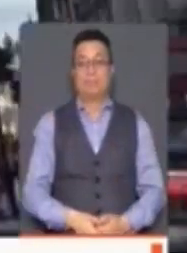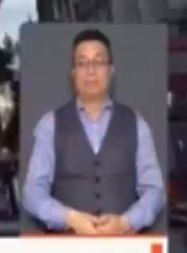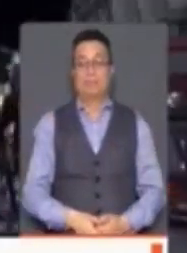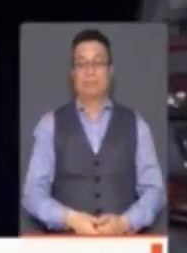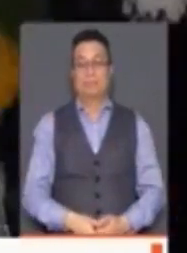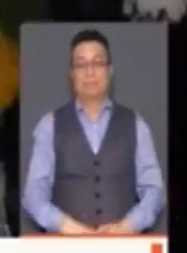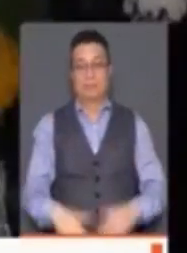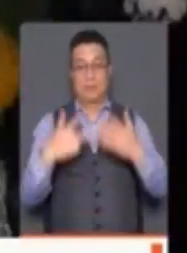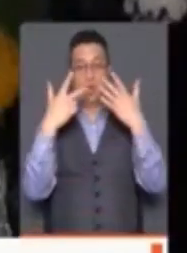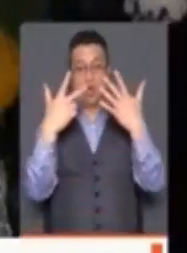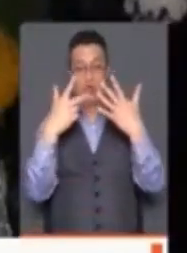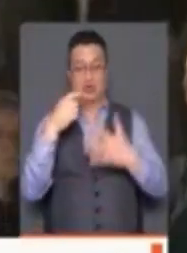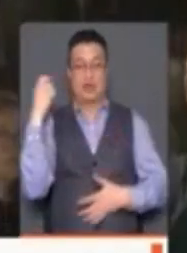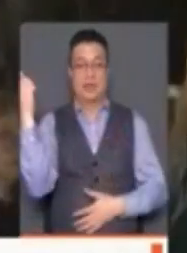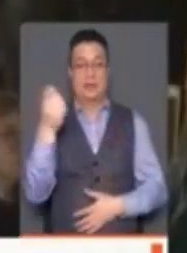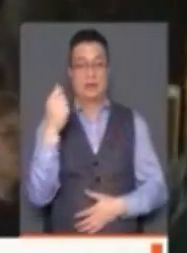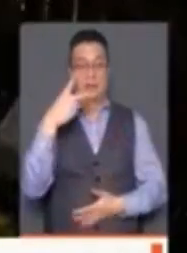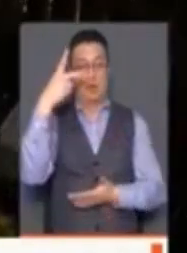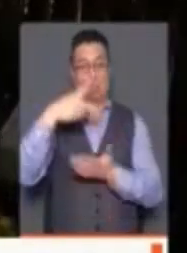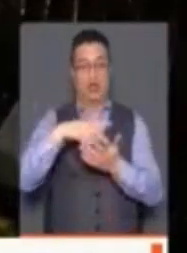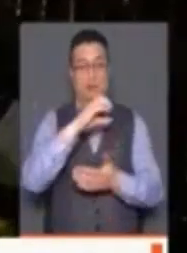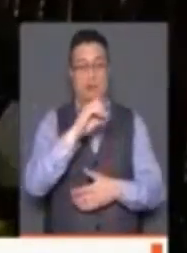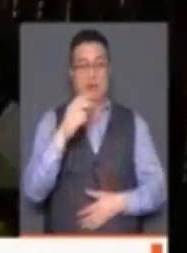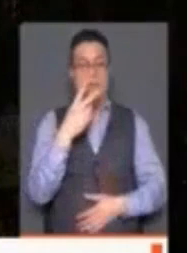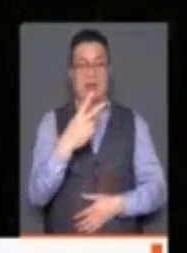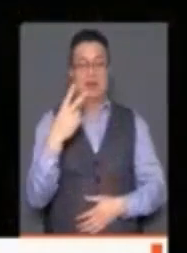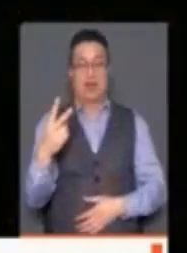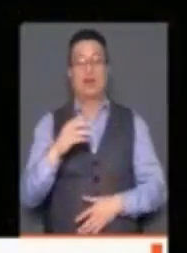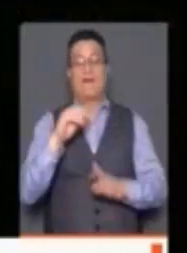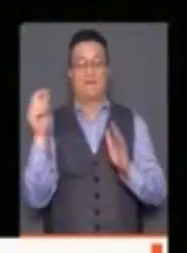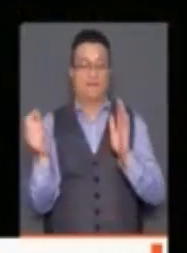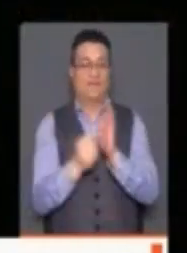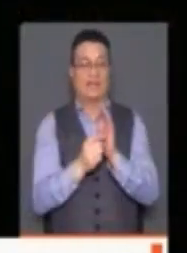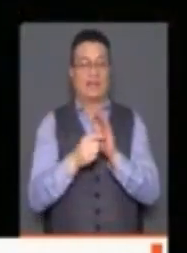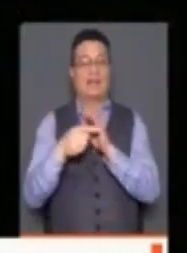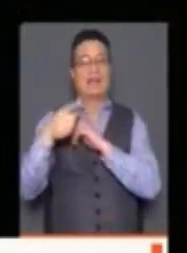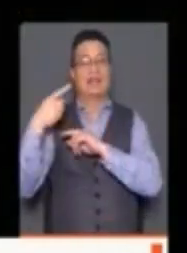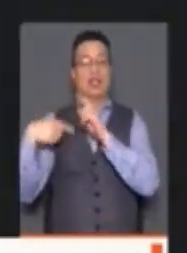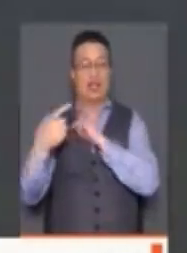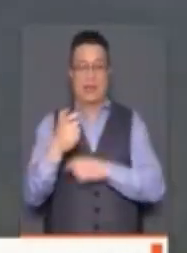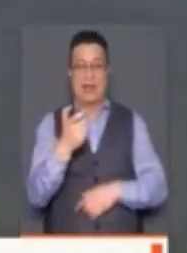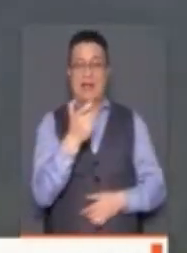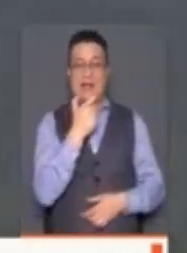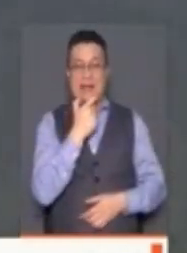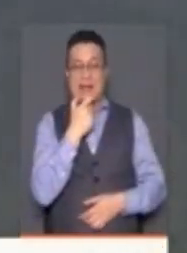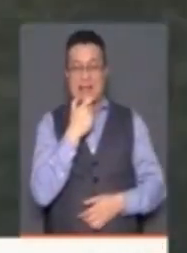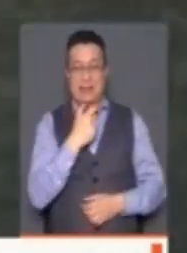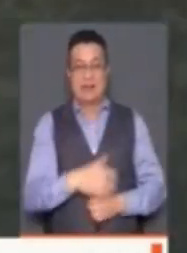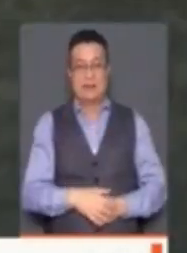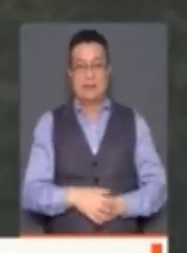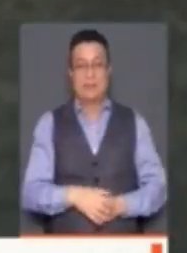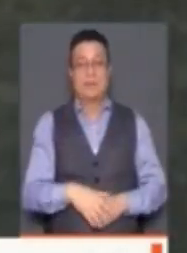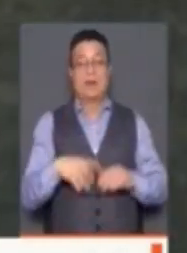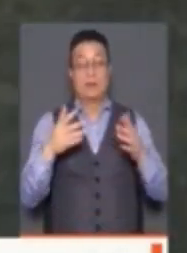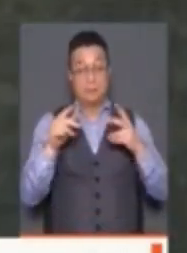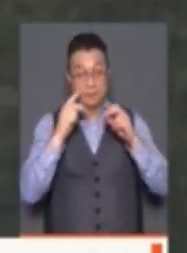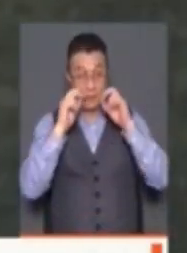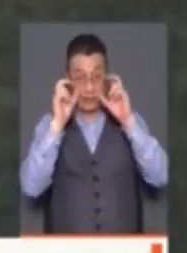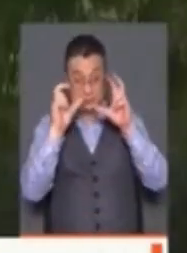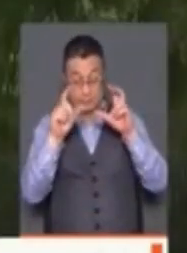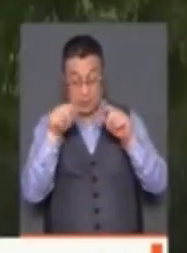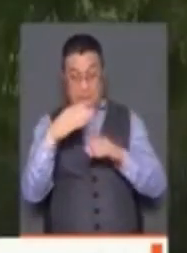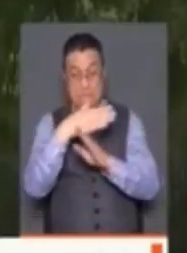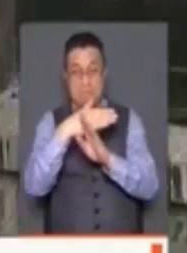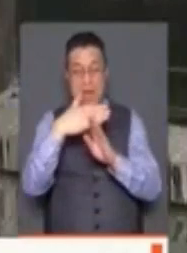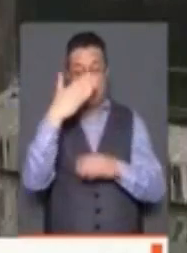8 de septiembre de 2022 será la fecha que pasará la historia en Reino Unido. Las alertas llegaron al mediodía desde